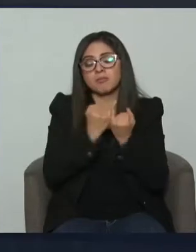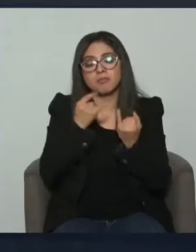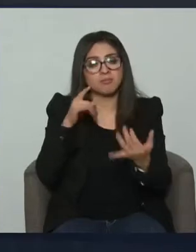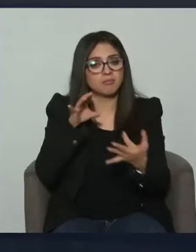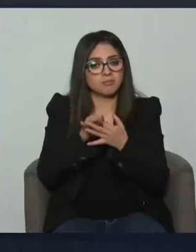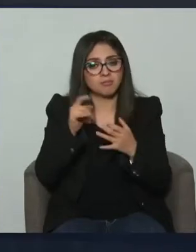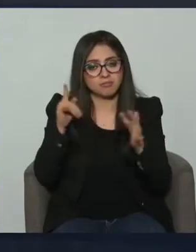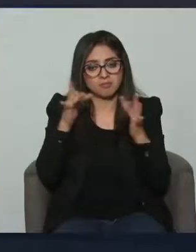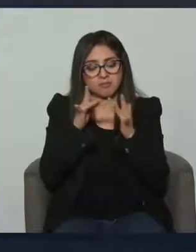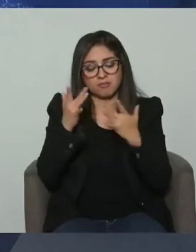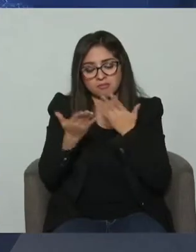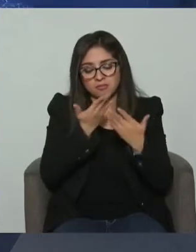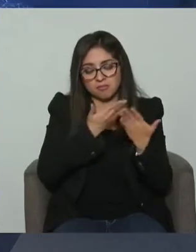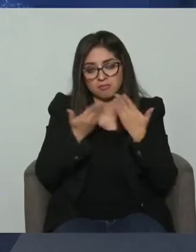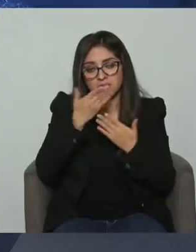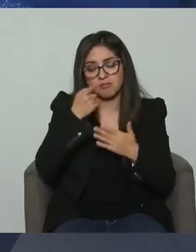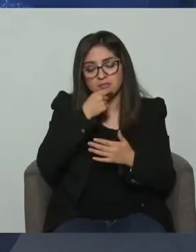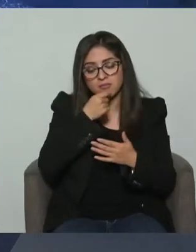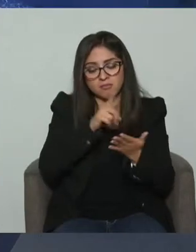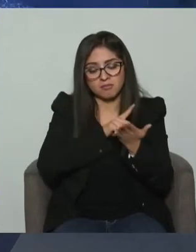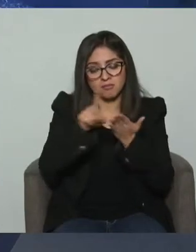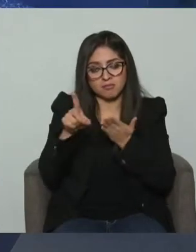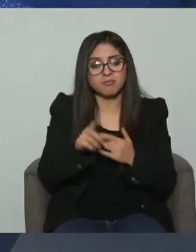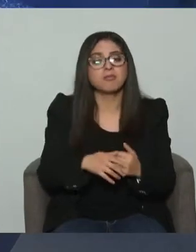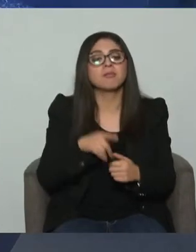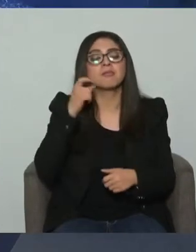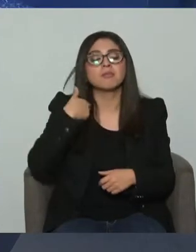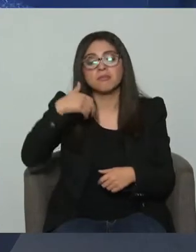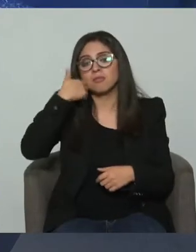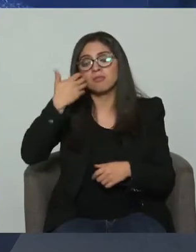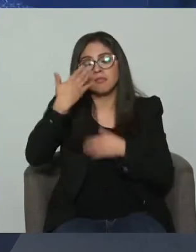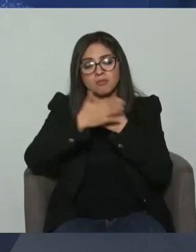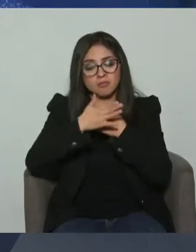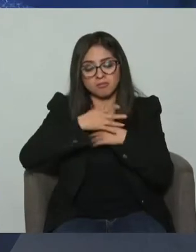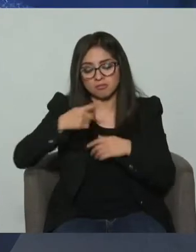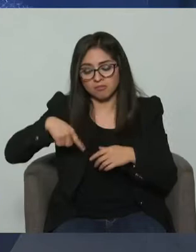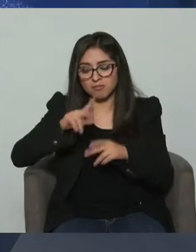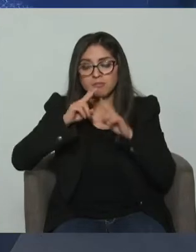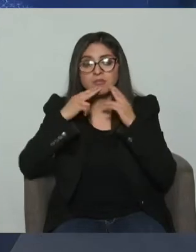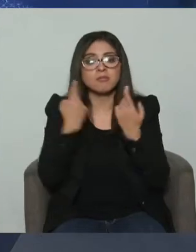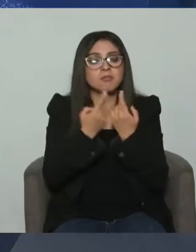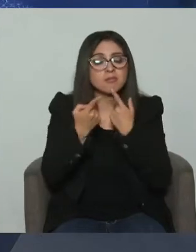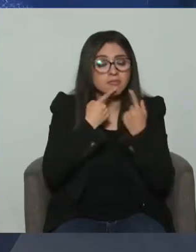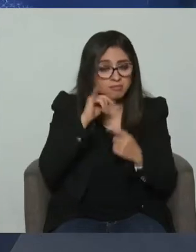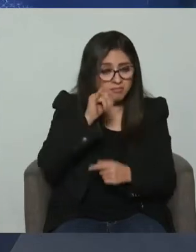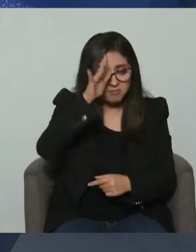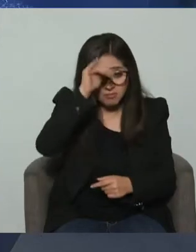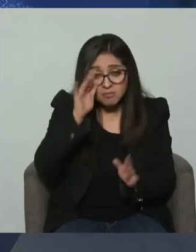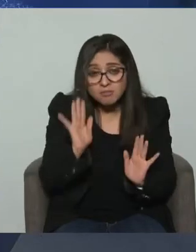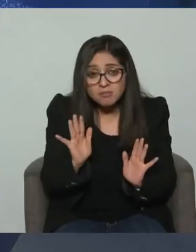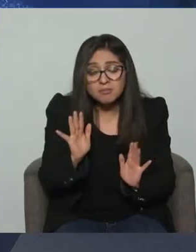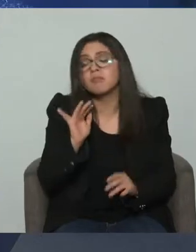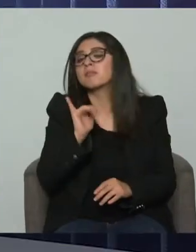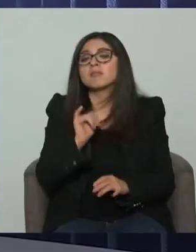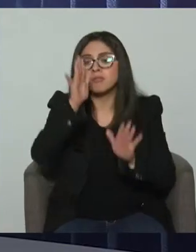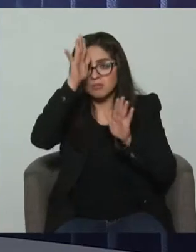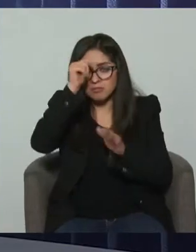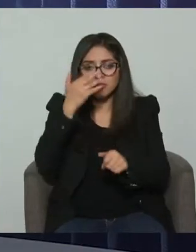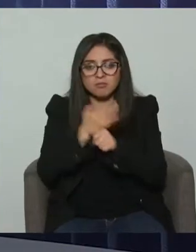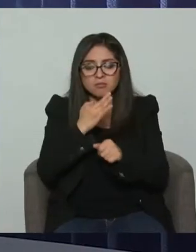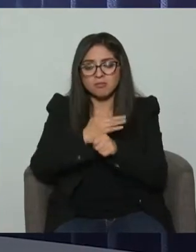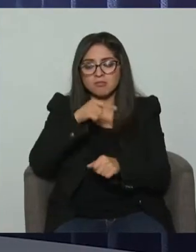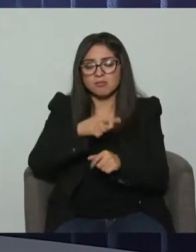de ellos siempre, y sobre todo la cuestión de la restitución, es decir, cómo podemos que las situaciones en las que están viviendo ellos puedan ser mejoradas,